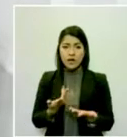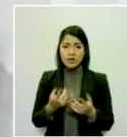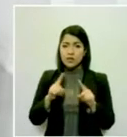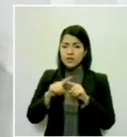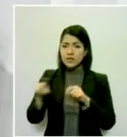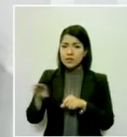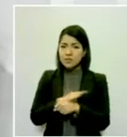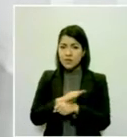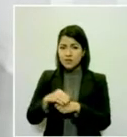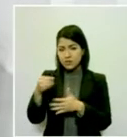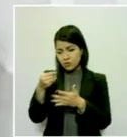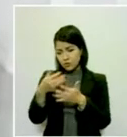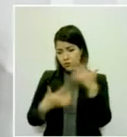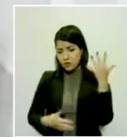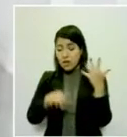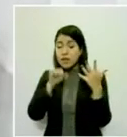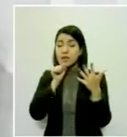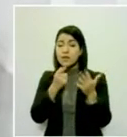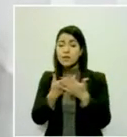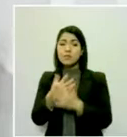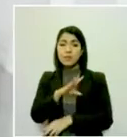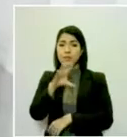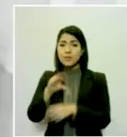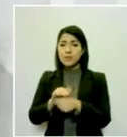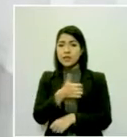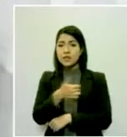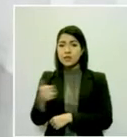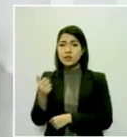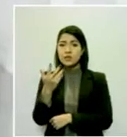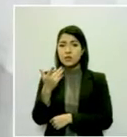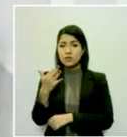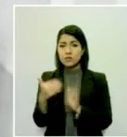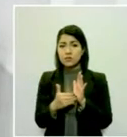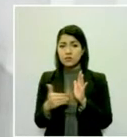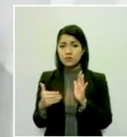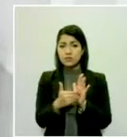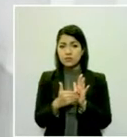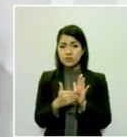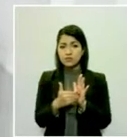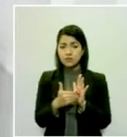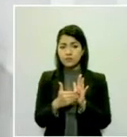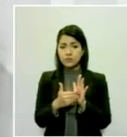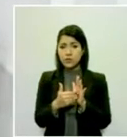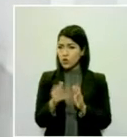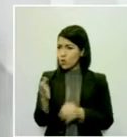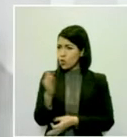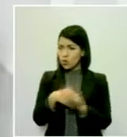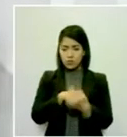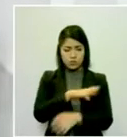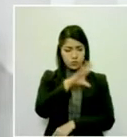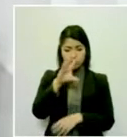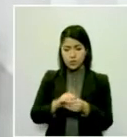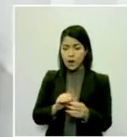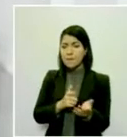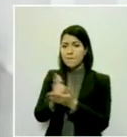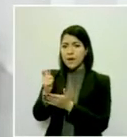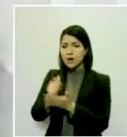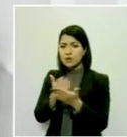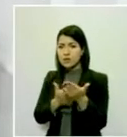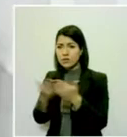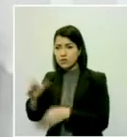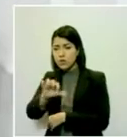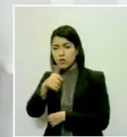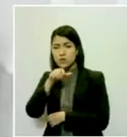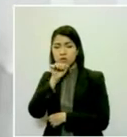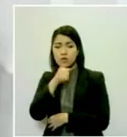prestaciones que nos dan un monto total de 650 millones, todas, pagos a terceros y